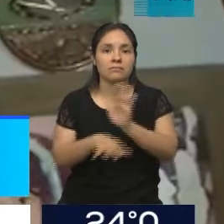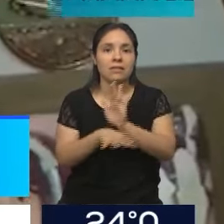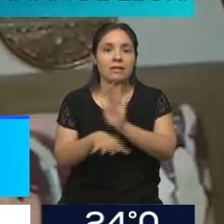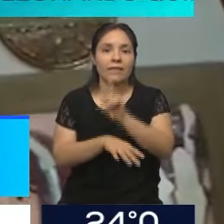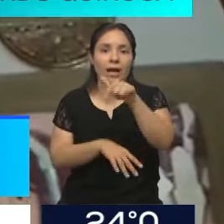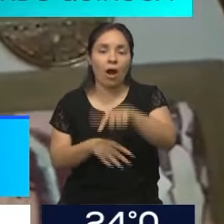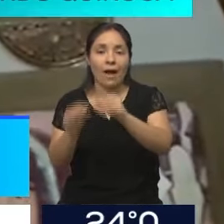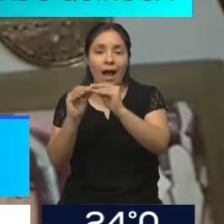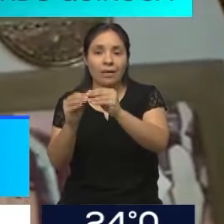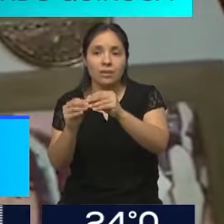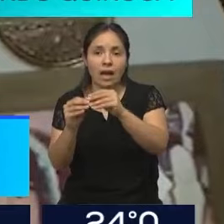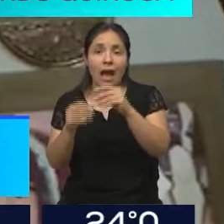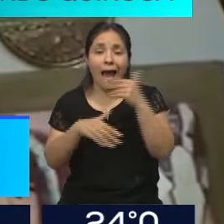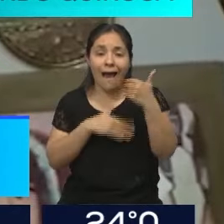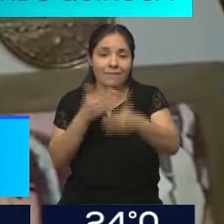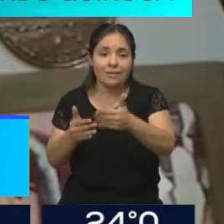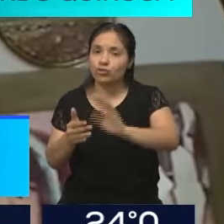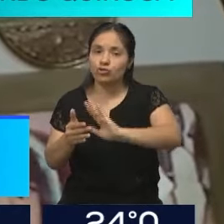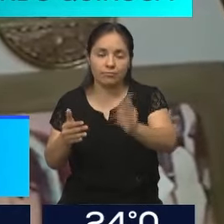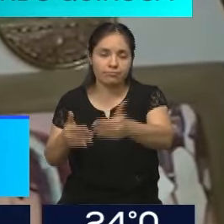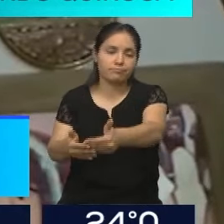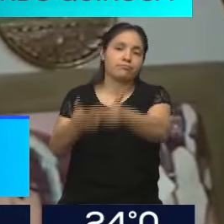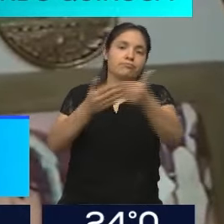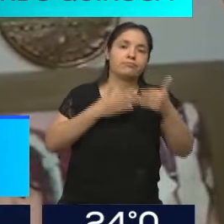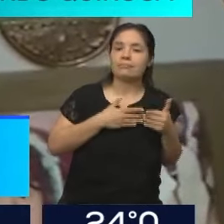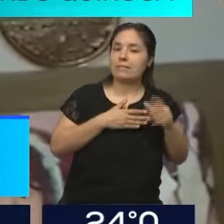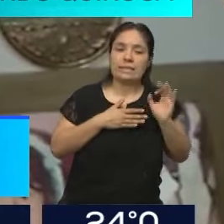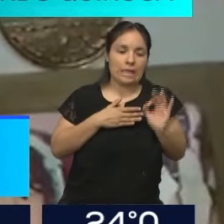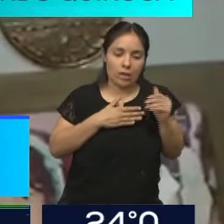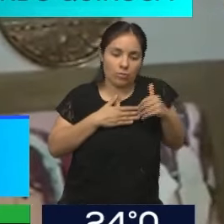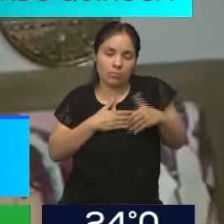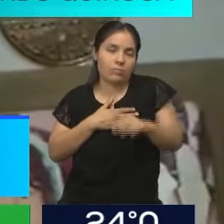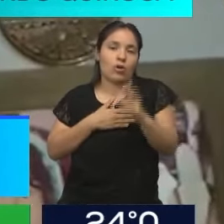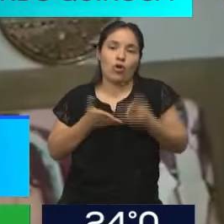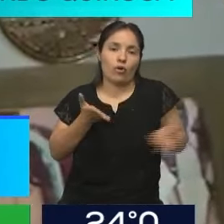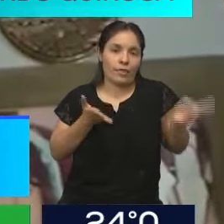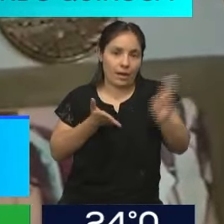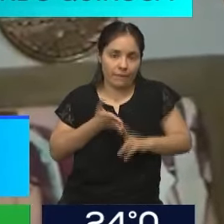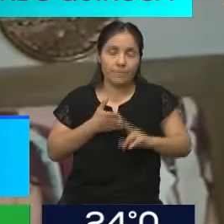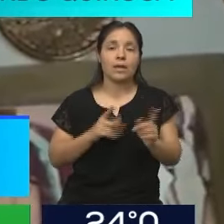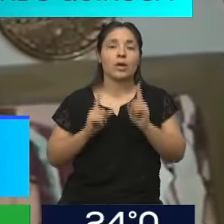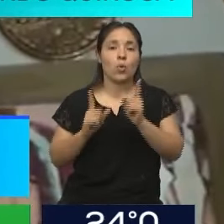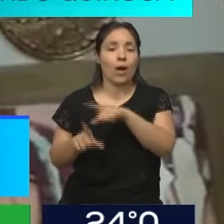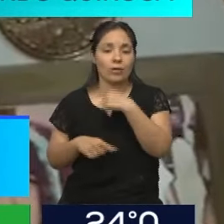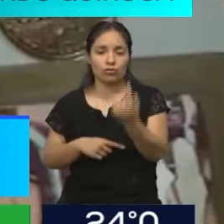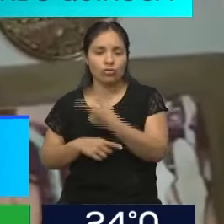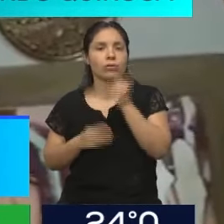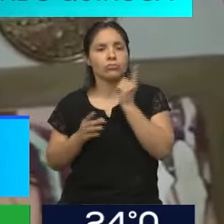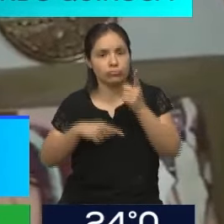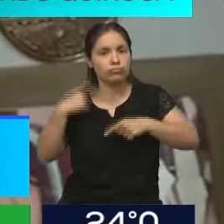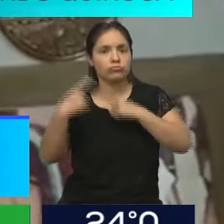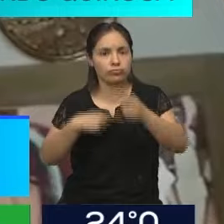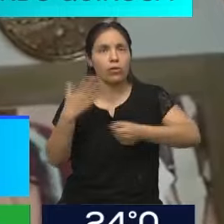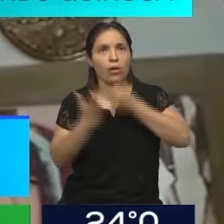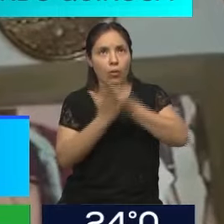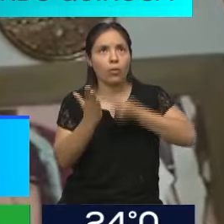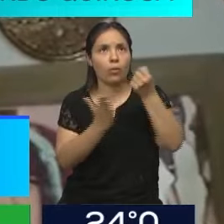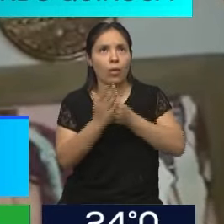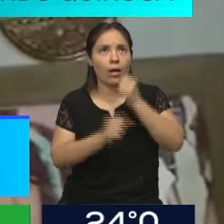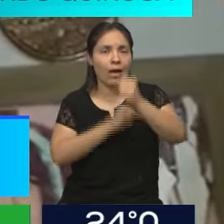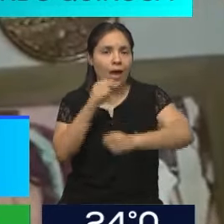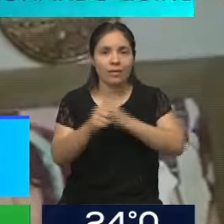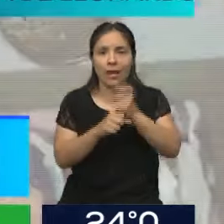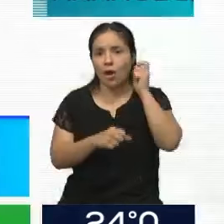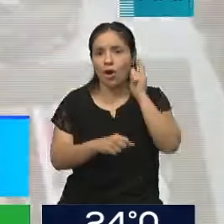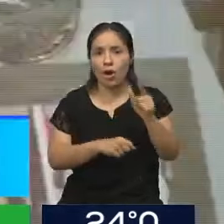a una nueva audiencia y nosotros vamos a seguir hasta lograr que él siga